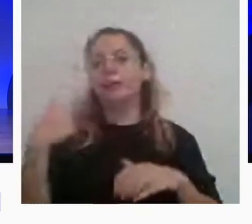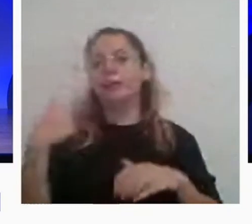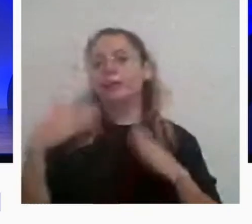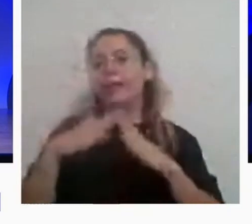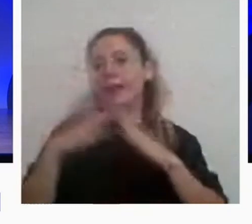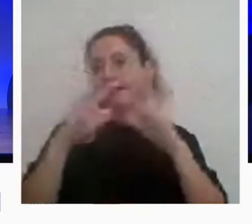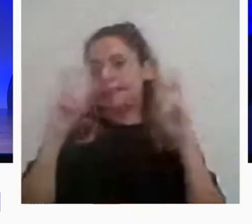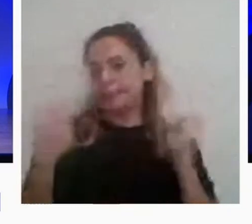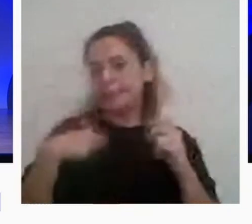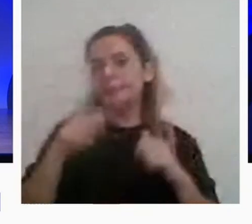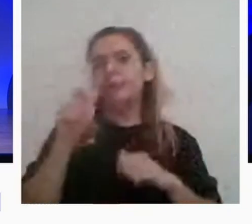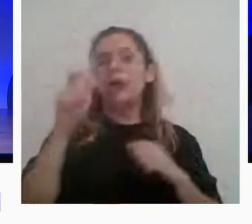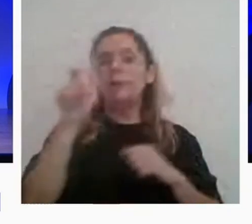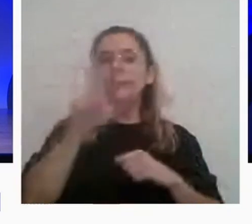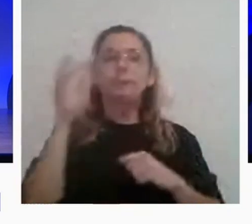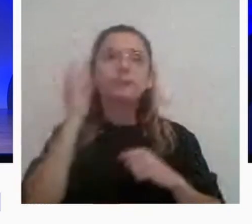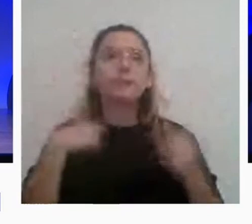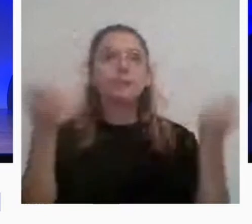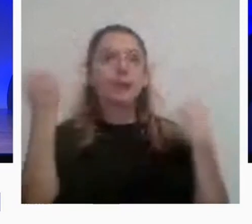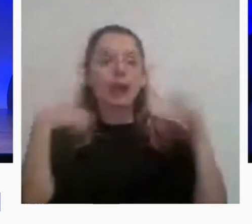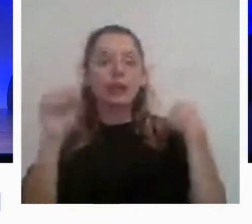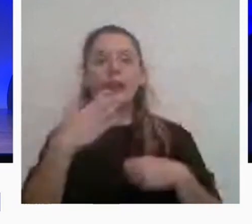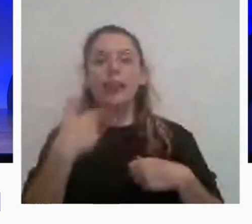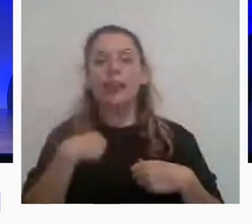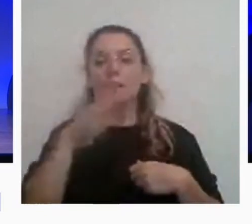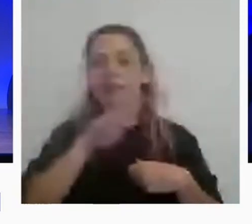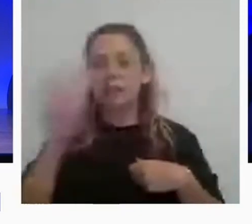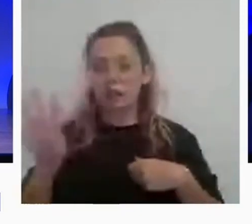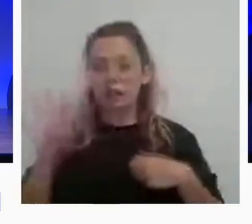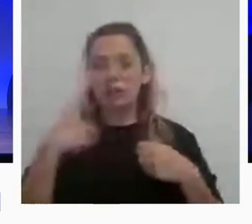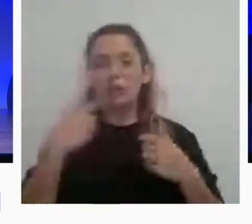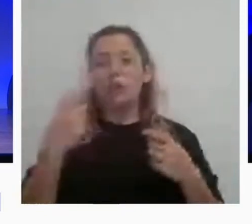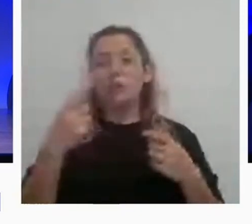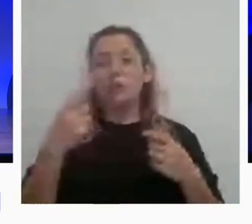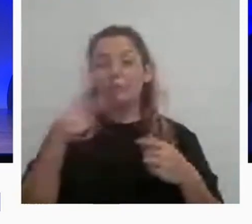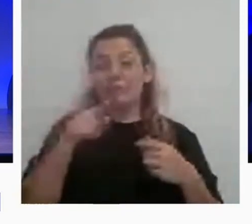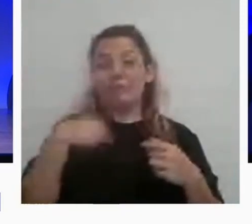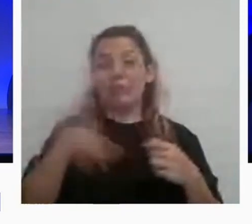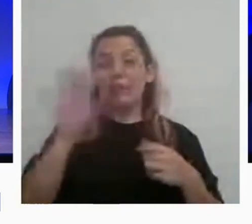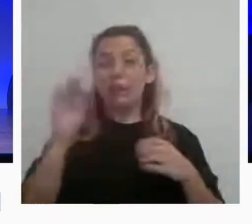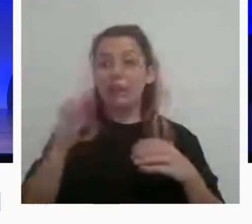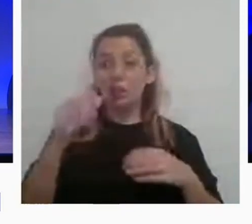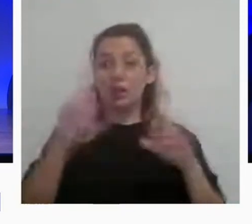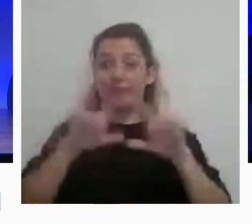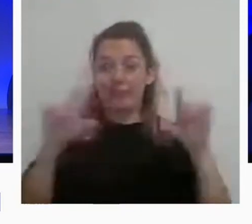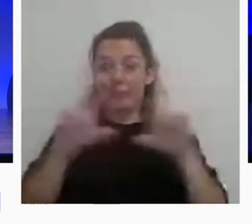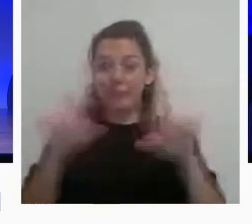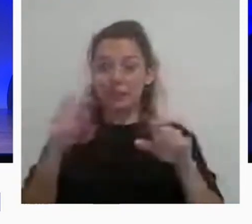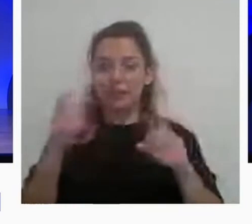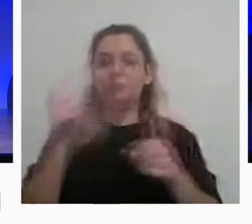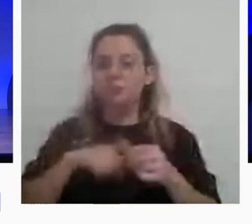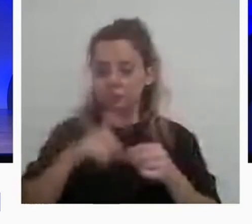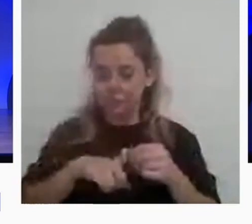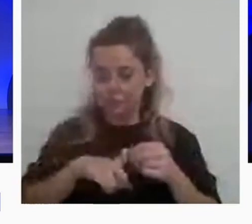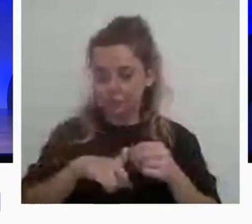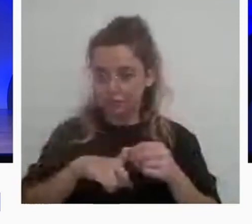en diferentes procesos de decisión del proyecto de BBK Cuna. Además, les hemos involucrado en otros espacios y esta es la manera en que creemos